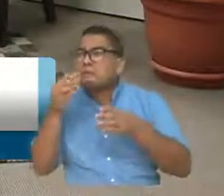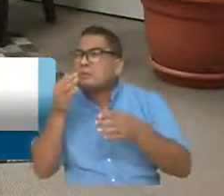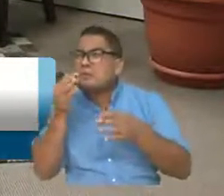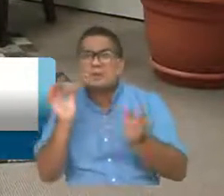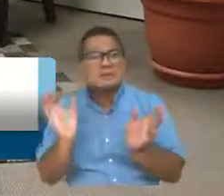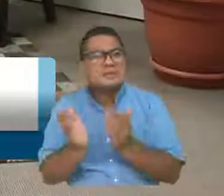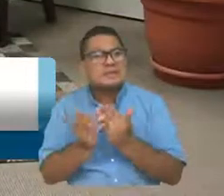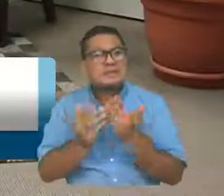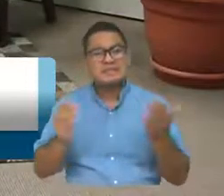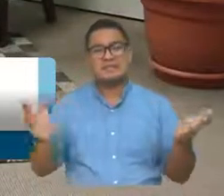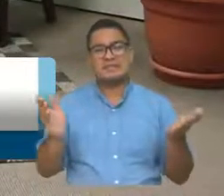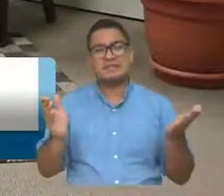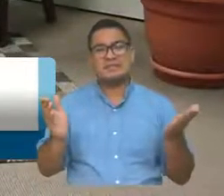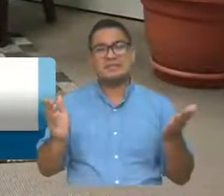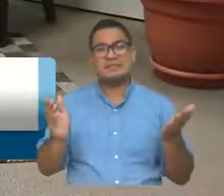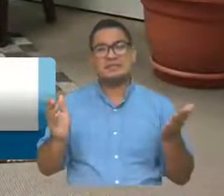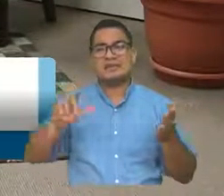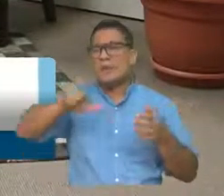COVID-19.